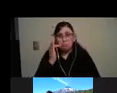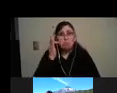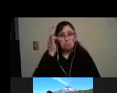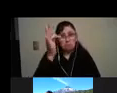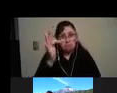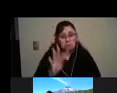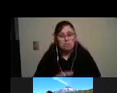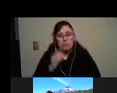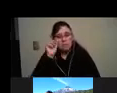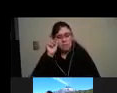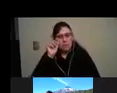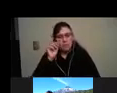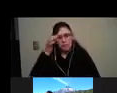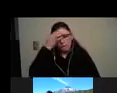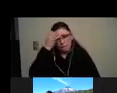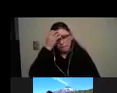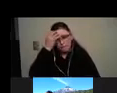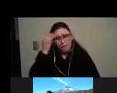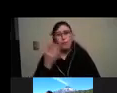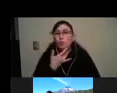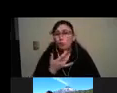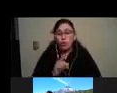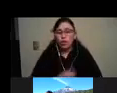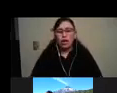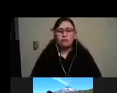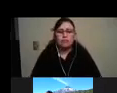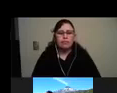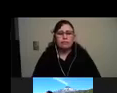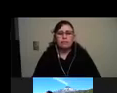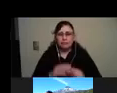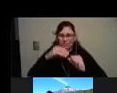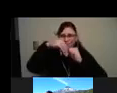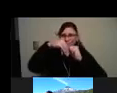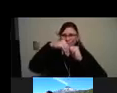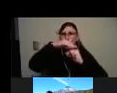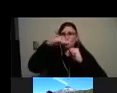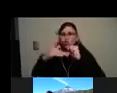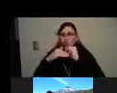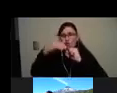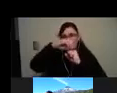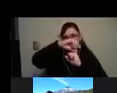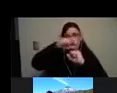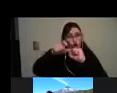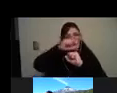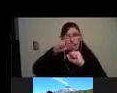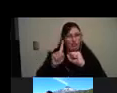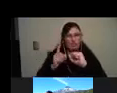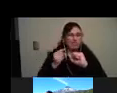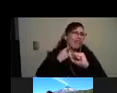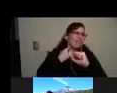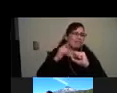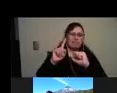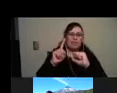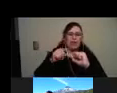porque no está, son subcorticales, ya entonces las regiones corticales están mucho más indemnes,